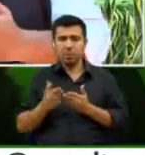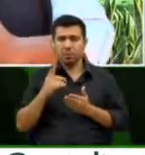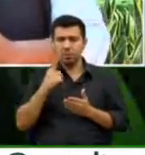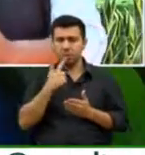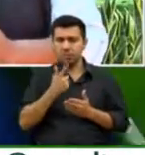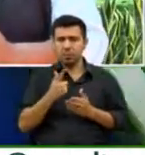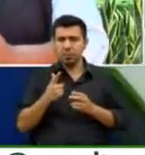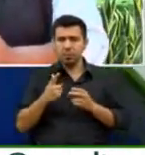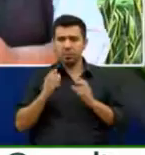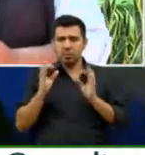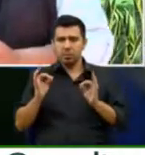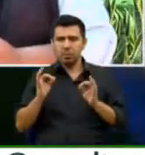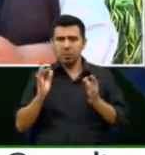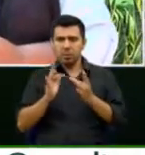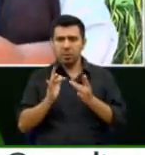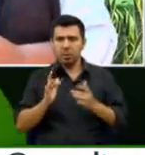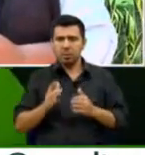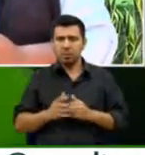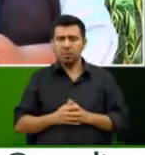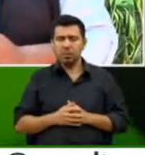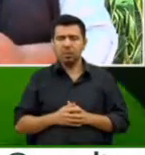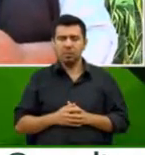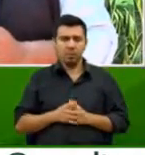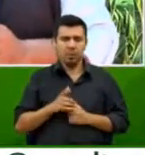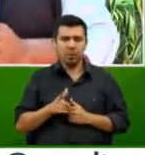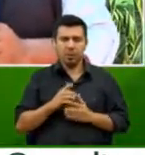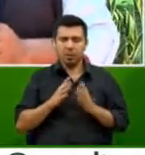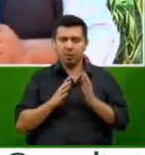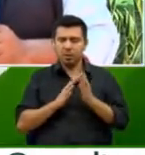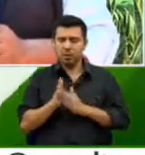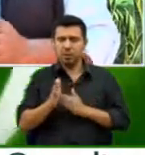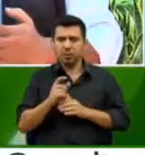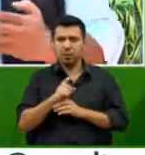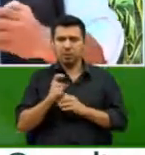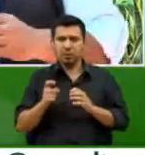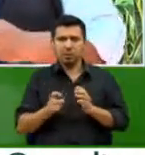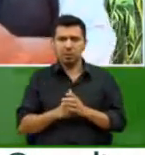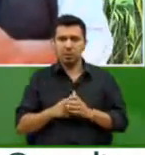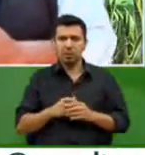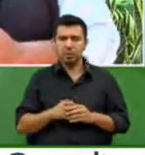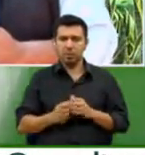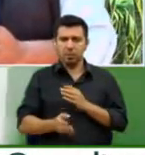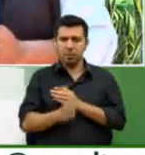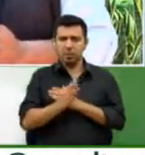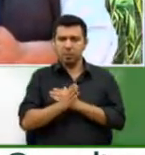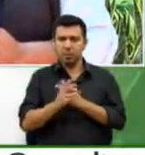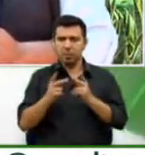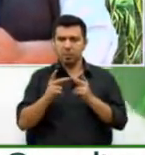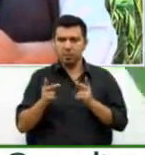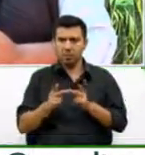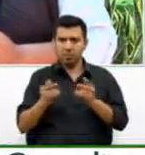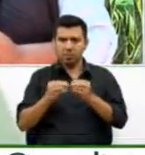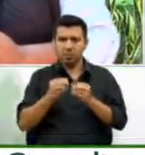de manera adecuada es toda la información que tenemos desde la ciudad de cúcuta continúen ustedes con más oriente noticias muy buenas tardes